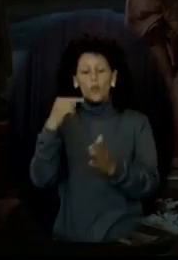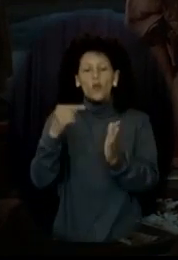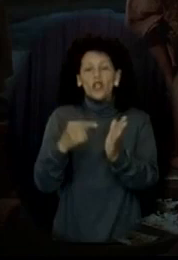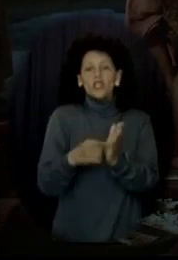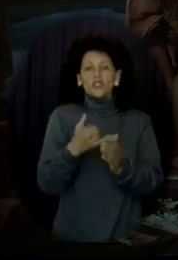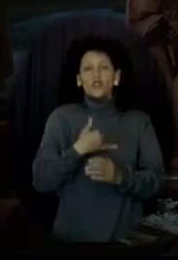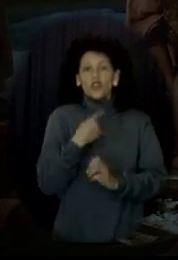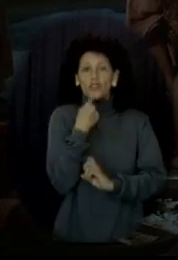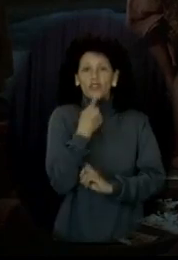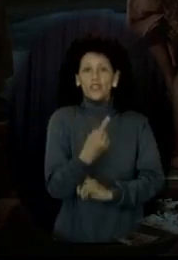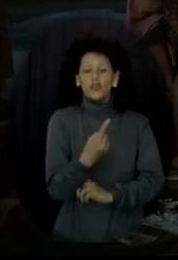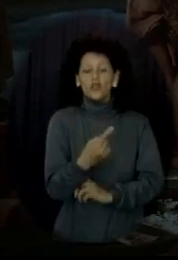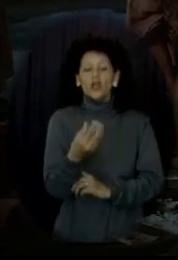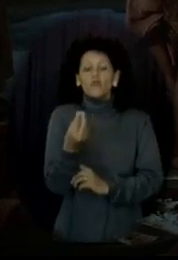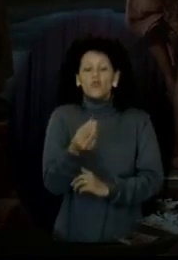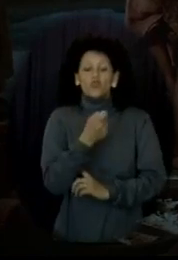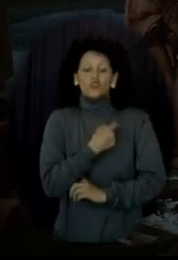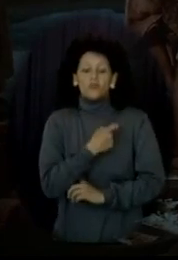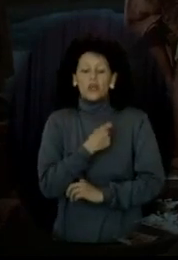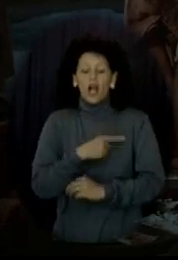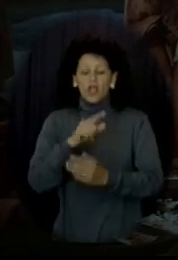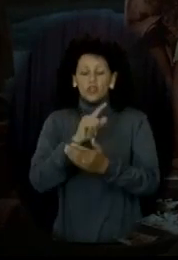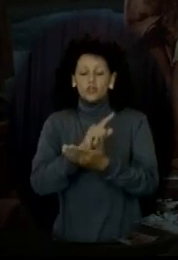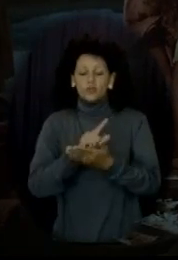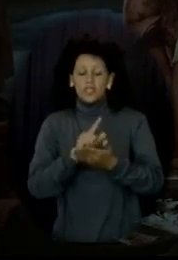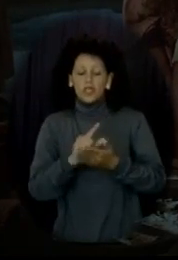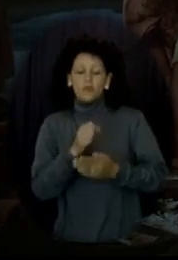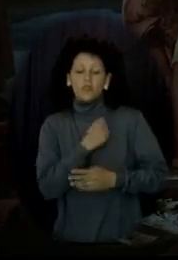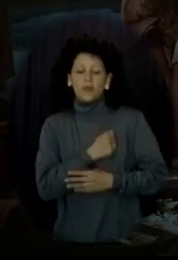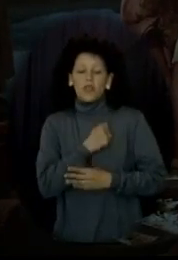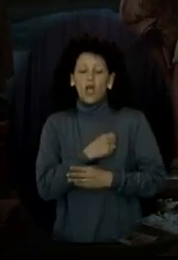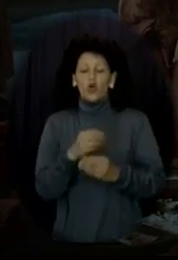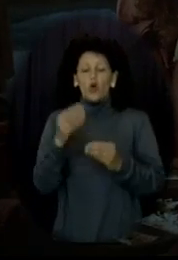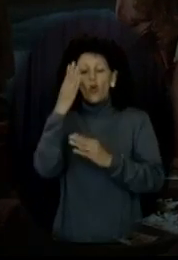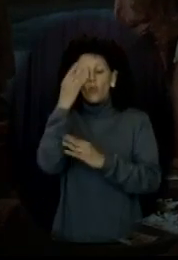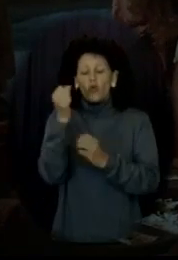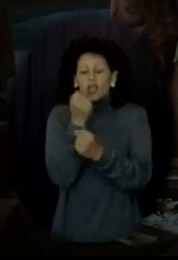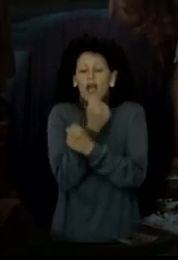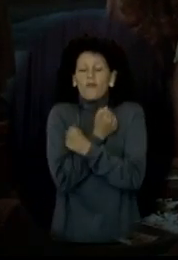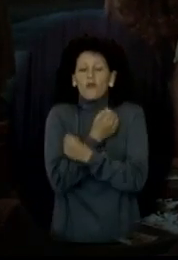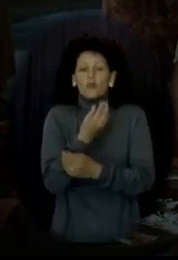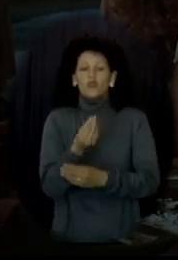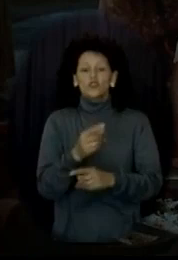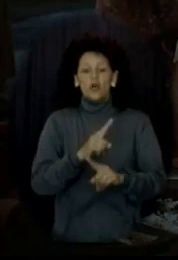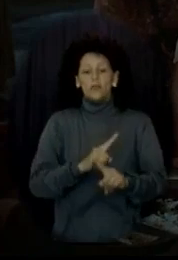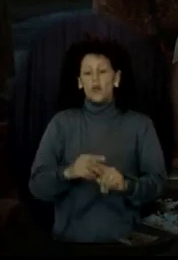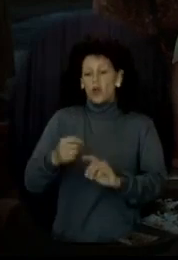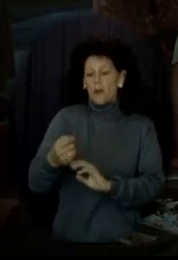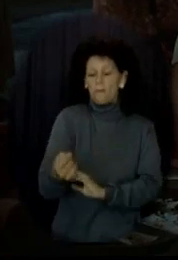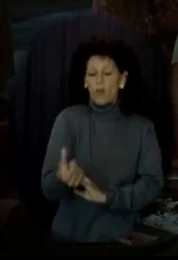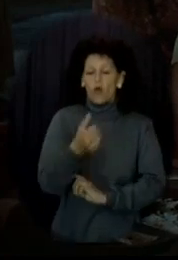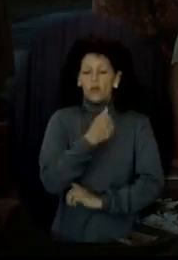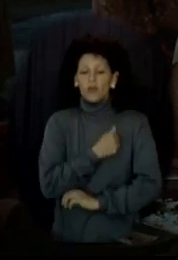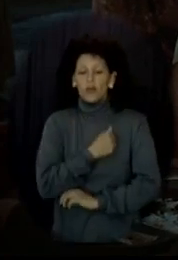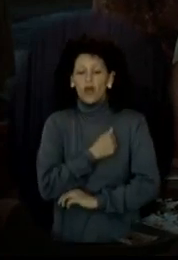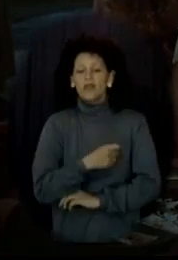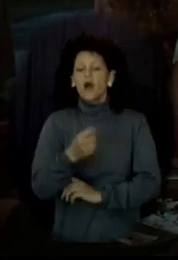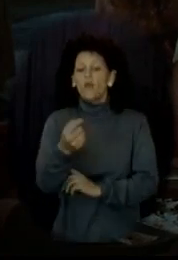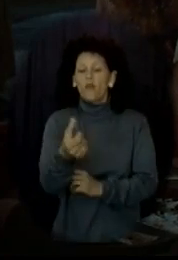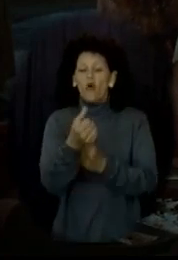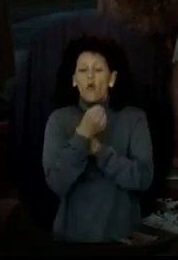digo que sus muchos pecados le son perdonados porque amo mucho. Pero a quien poco se le